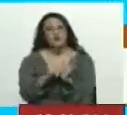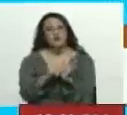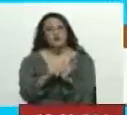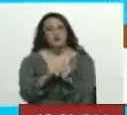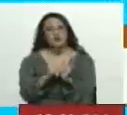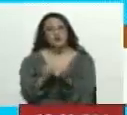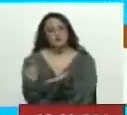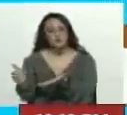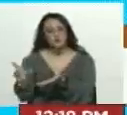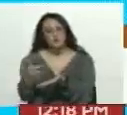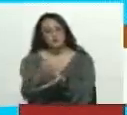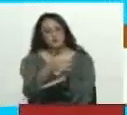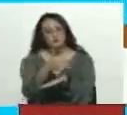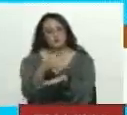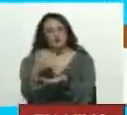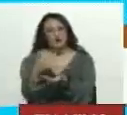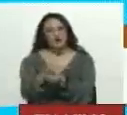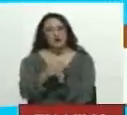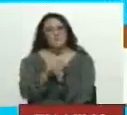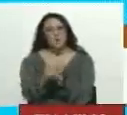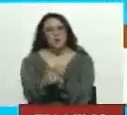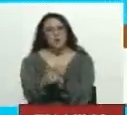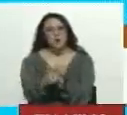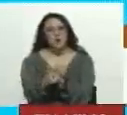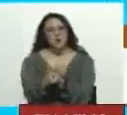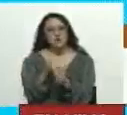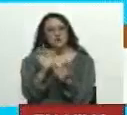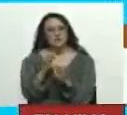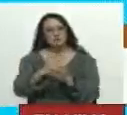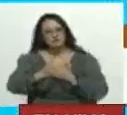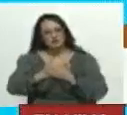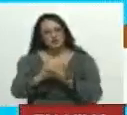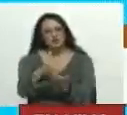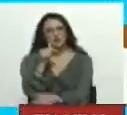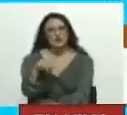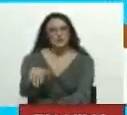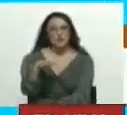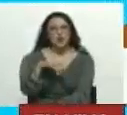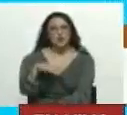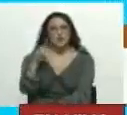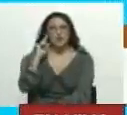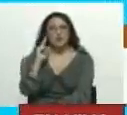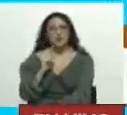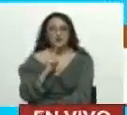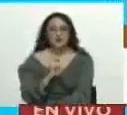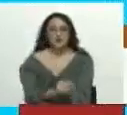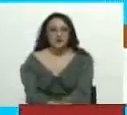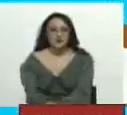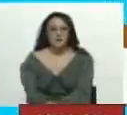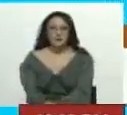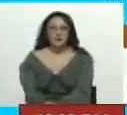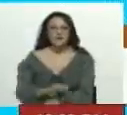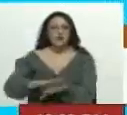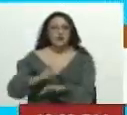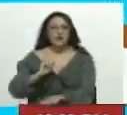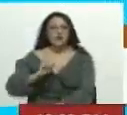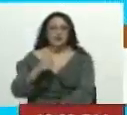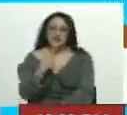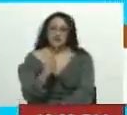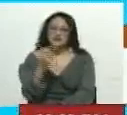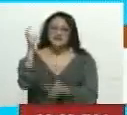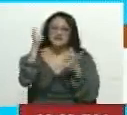acumulación de de amor a través de la solidaridad desde el pueblo bolivariano porque hay que decirlo Chávez